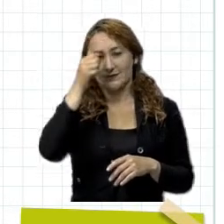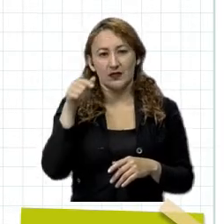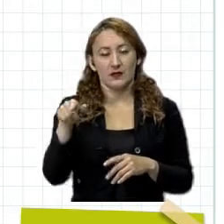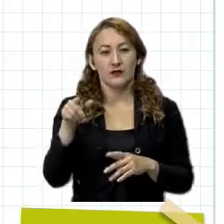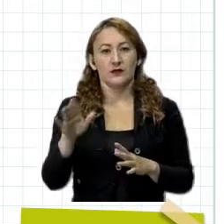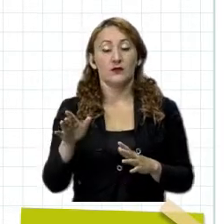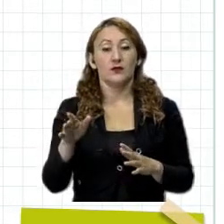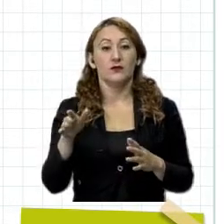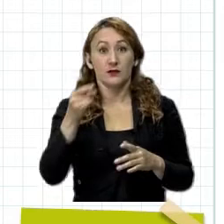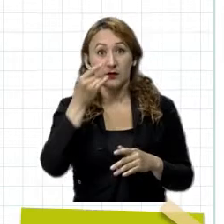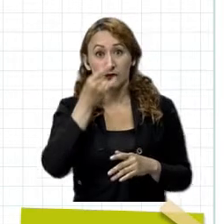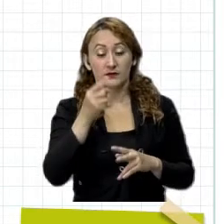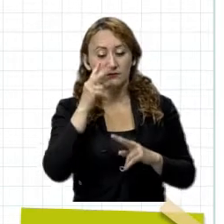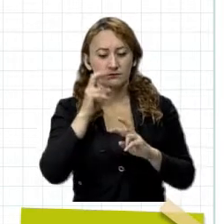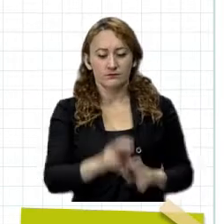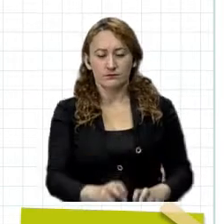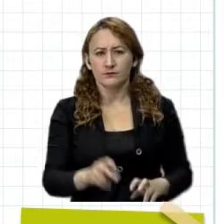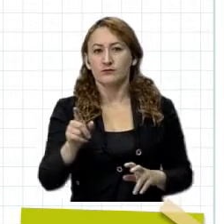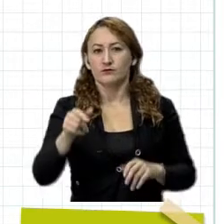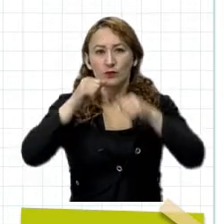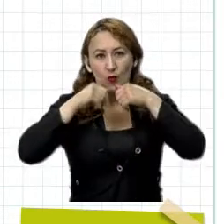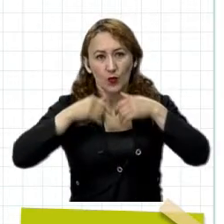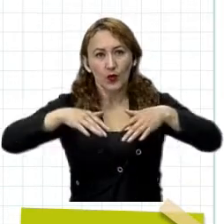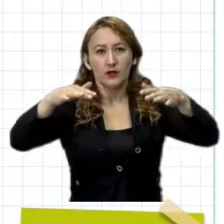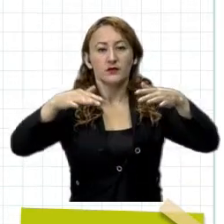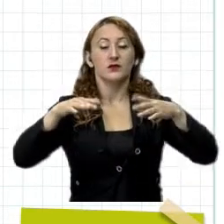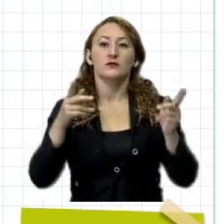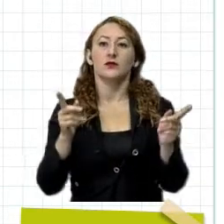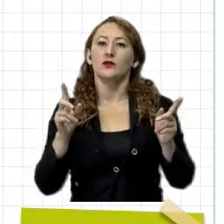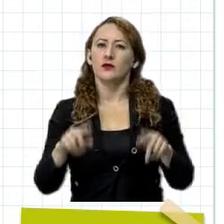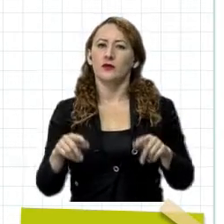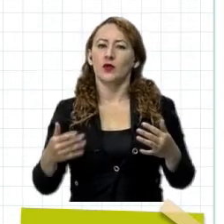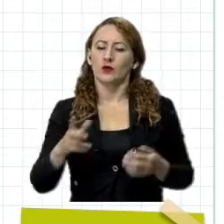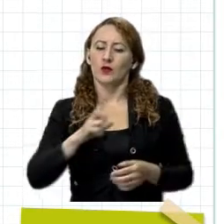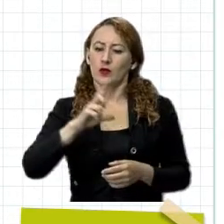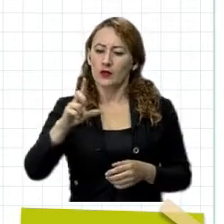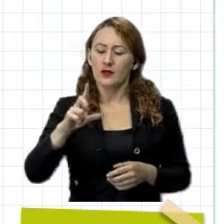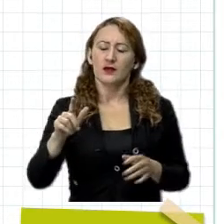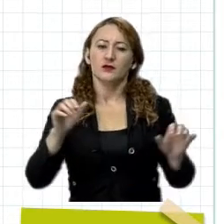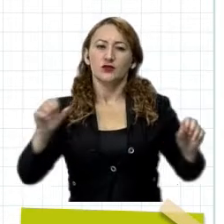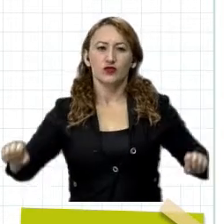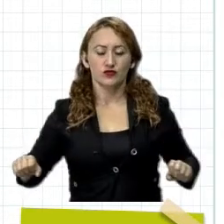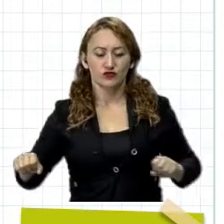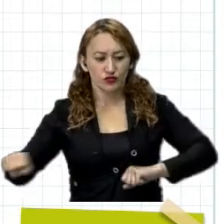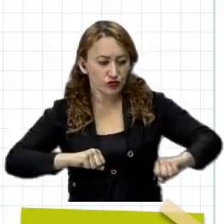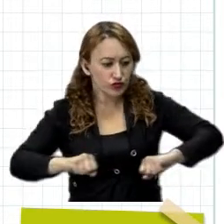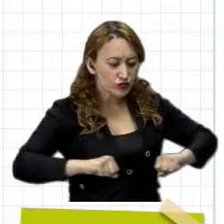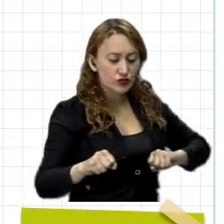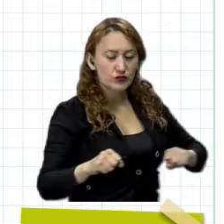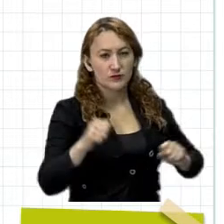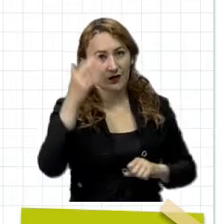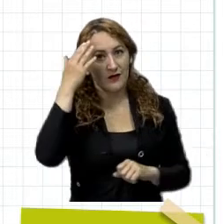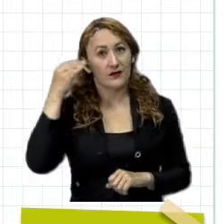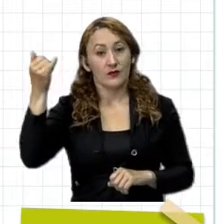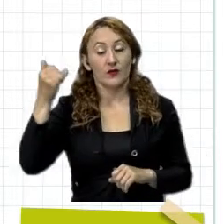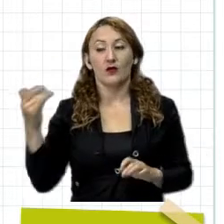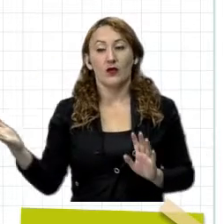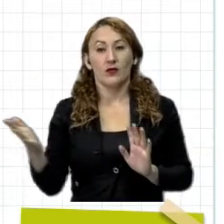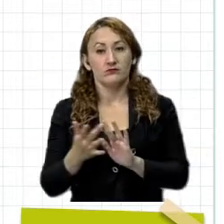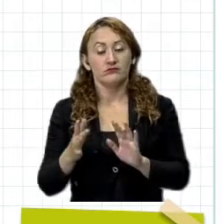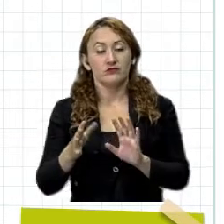Sus intereses de investigación, sus publicaciones, pero ante todo su liderazgo y su activismo académico están